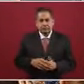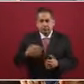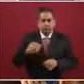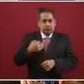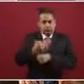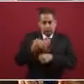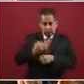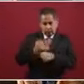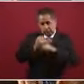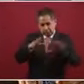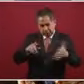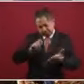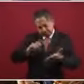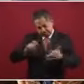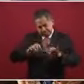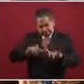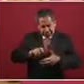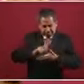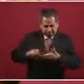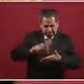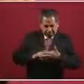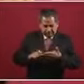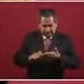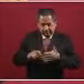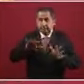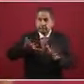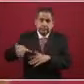informe, no tengo tiempo